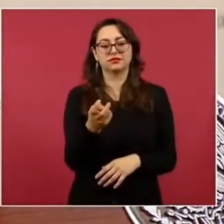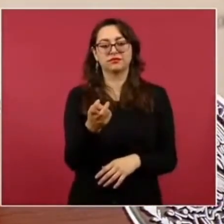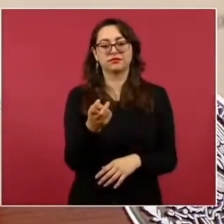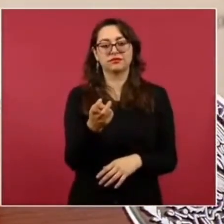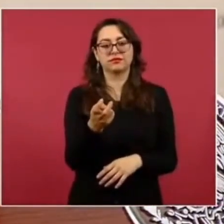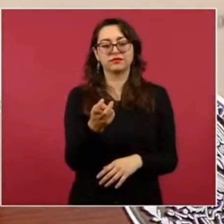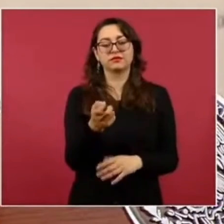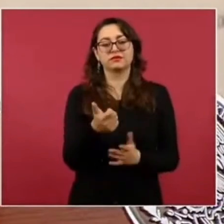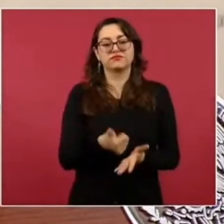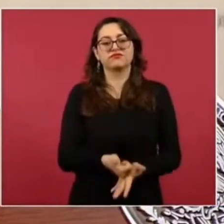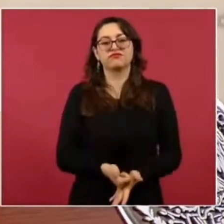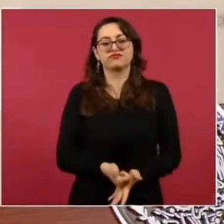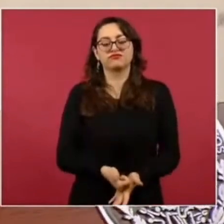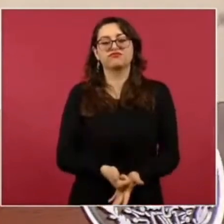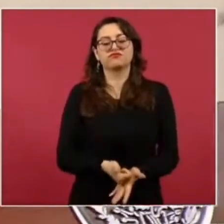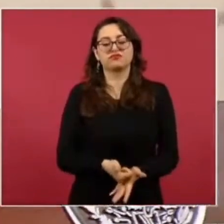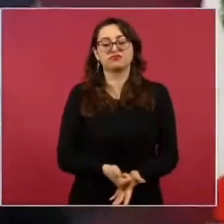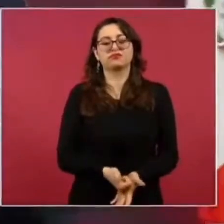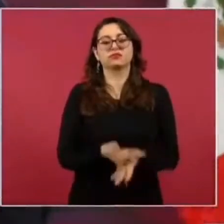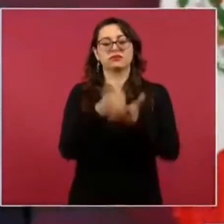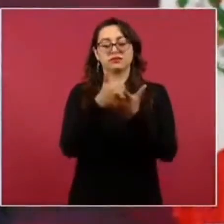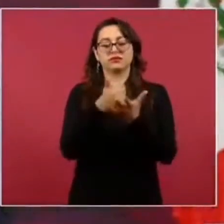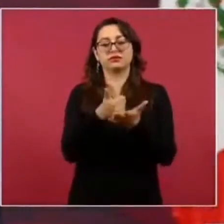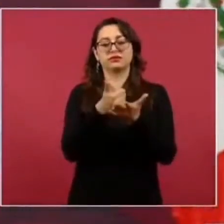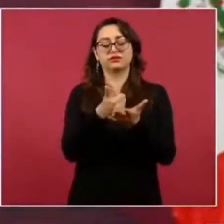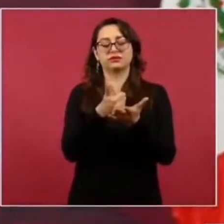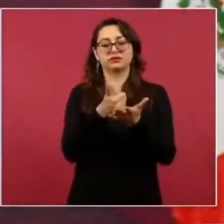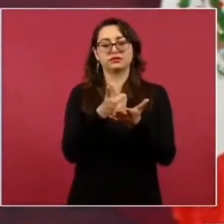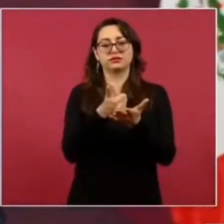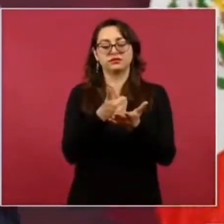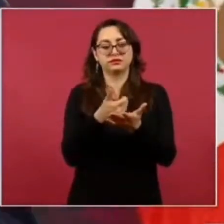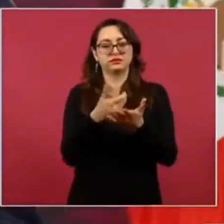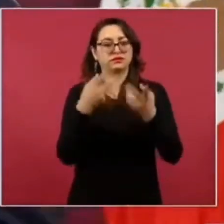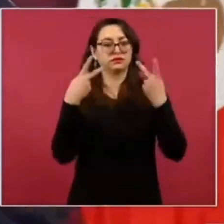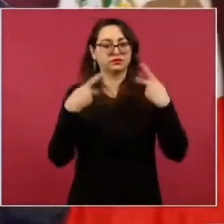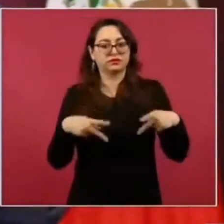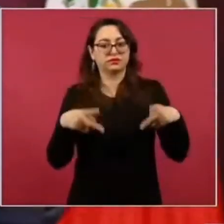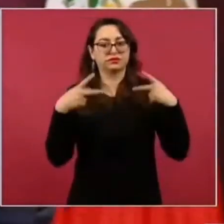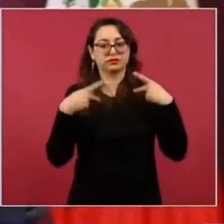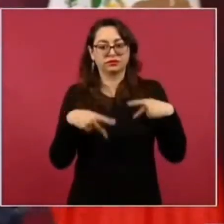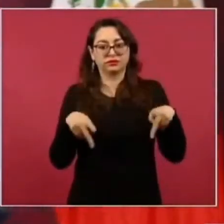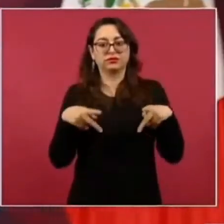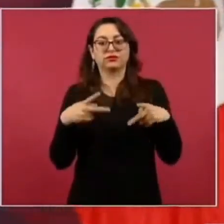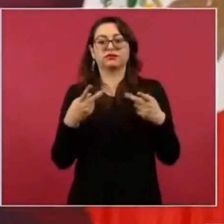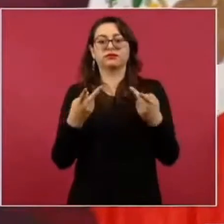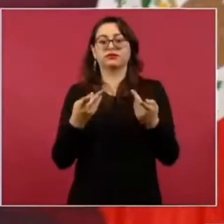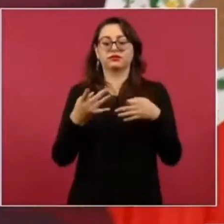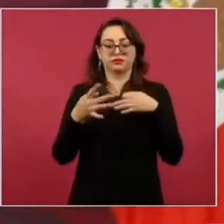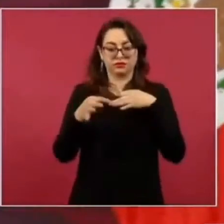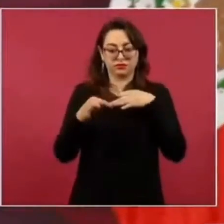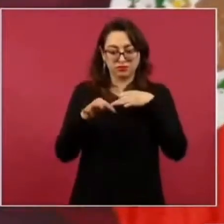va a ayudar para que muchos trabajadores